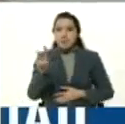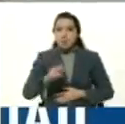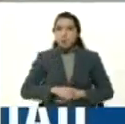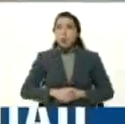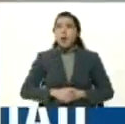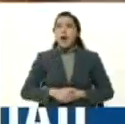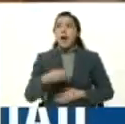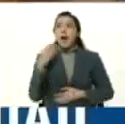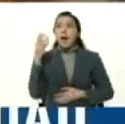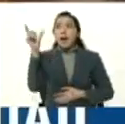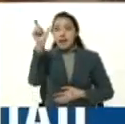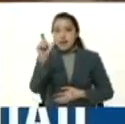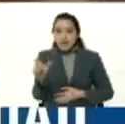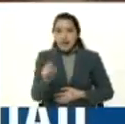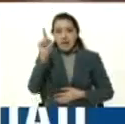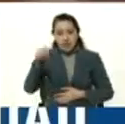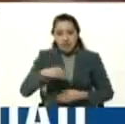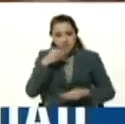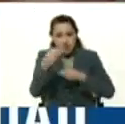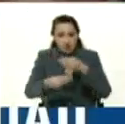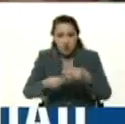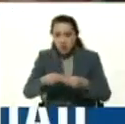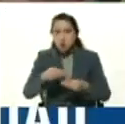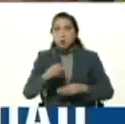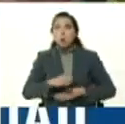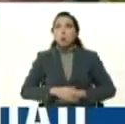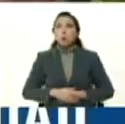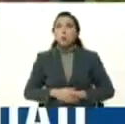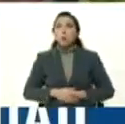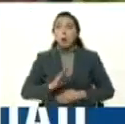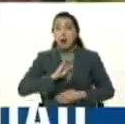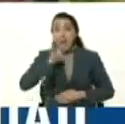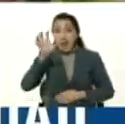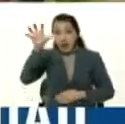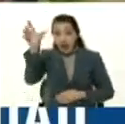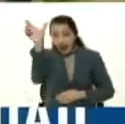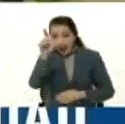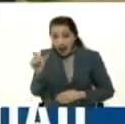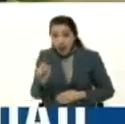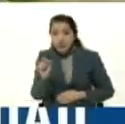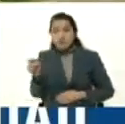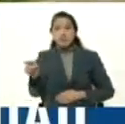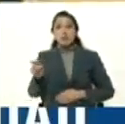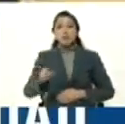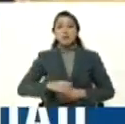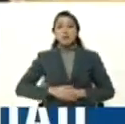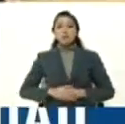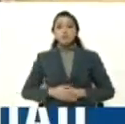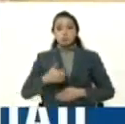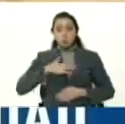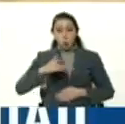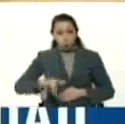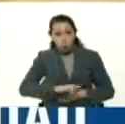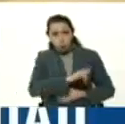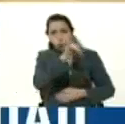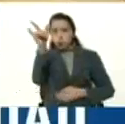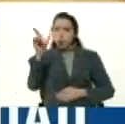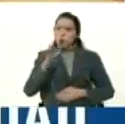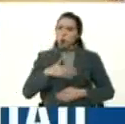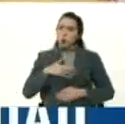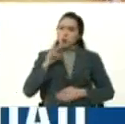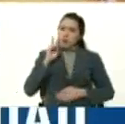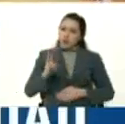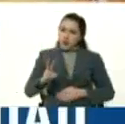Italia. La calidad de esta pasta, uno va a Italia, cuando me ha tocado ir a Italia, y uno consigue